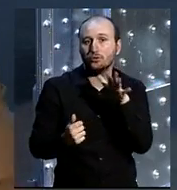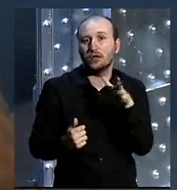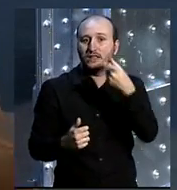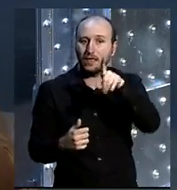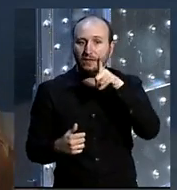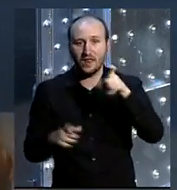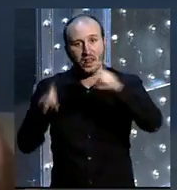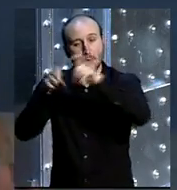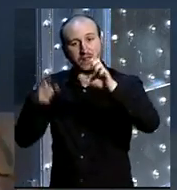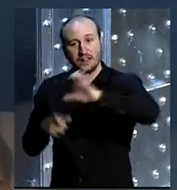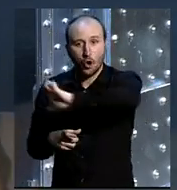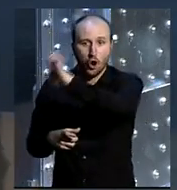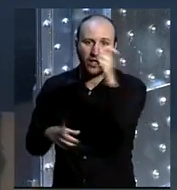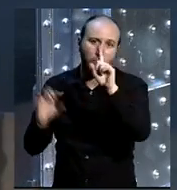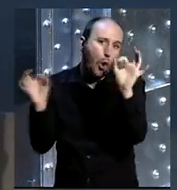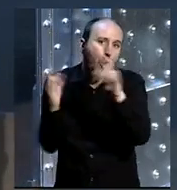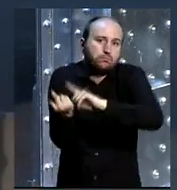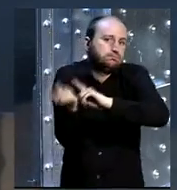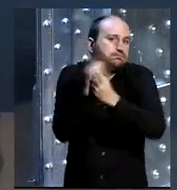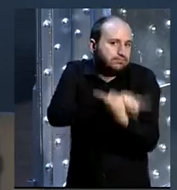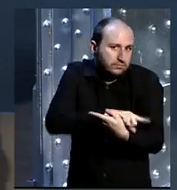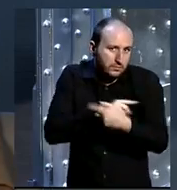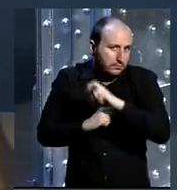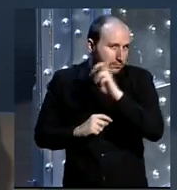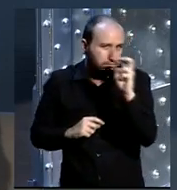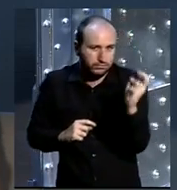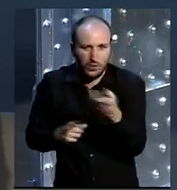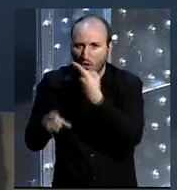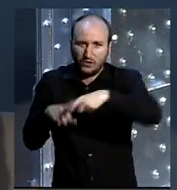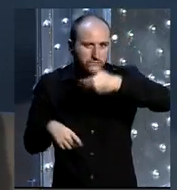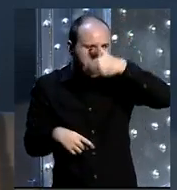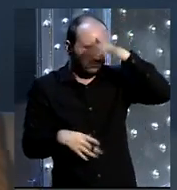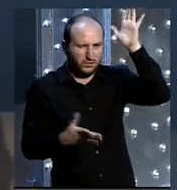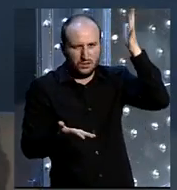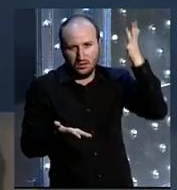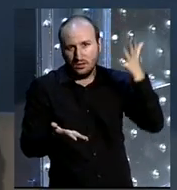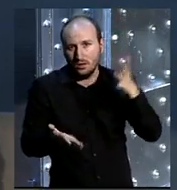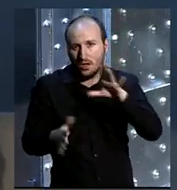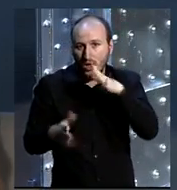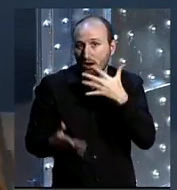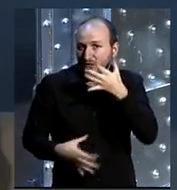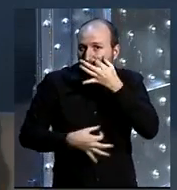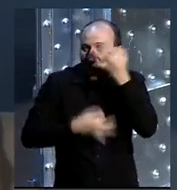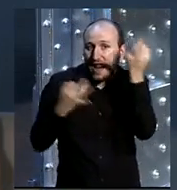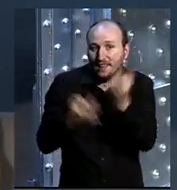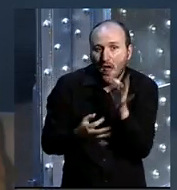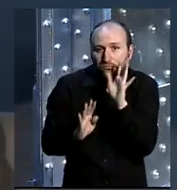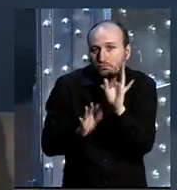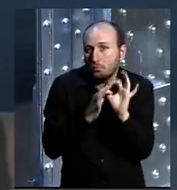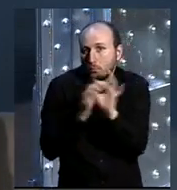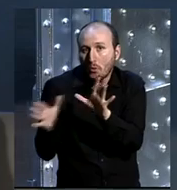compañías europeas o viceversa, ¿no? Es decir, cosas absolutamente disparatadas que no responden a la realidad y que